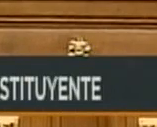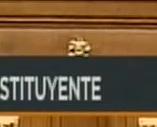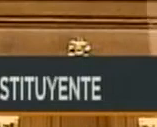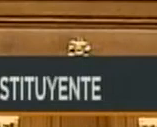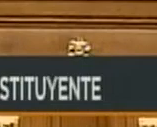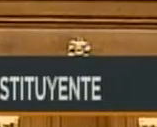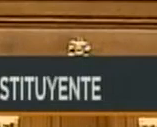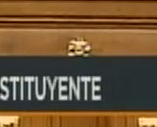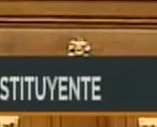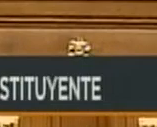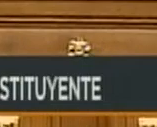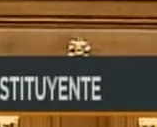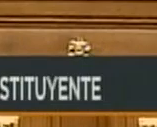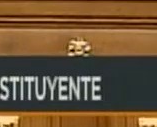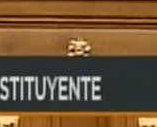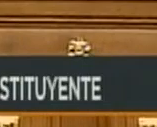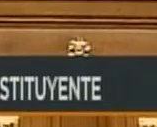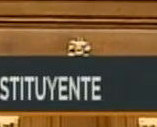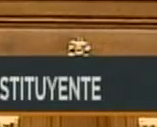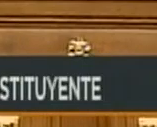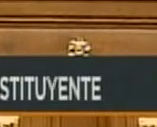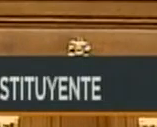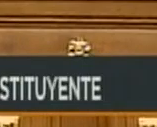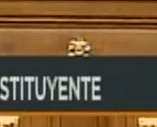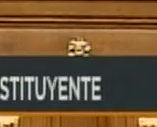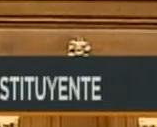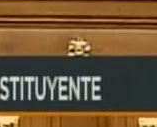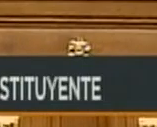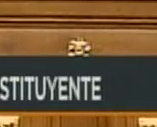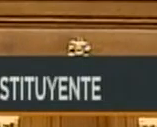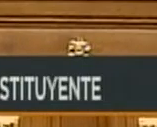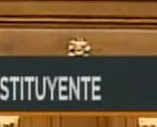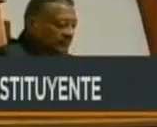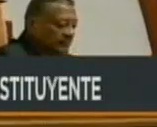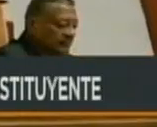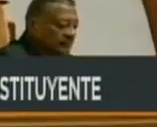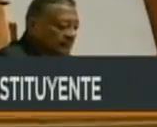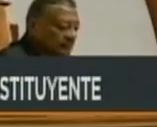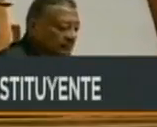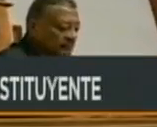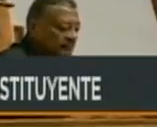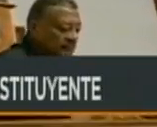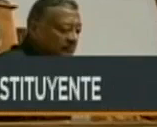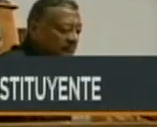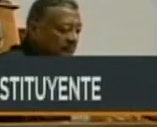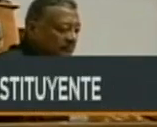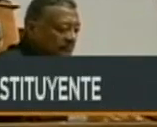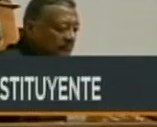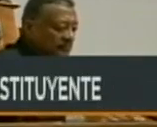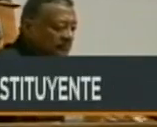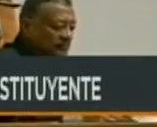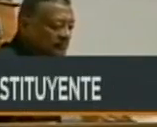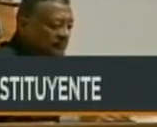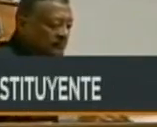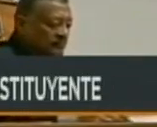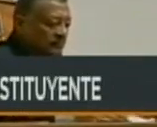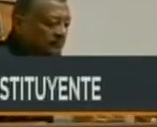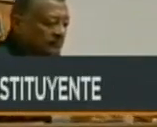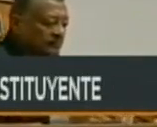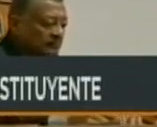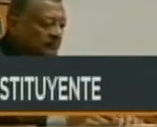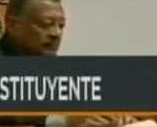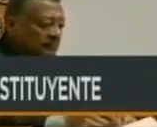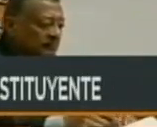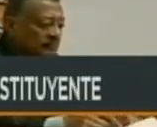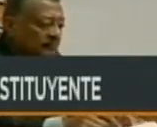Y el acto se efectuaba porque el entonces presidente, comandante Hugo Rafael Chávez